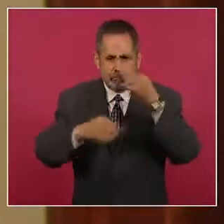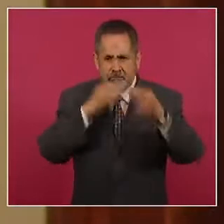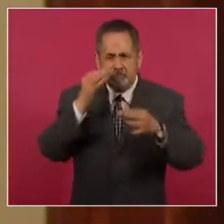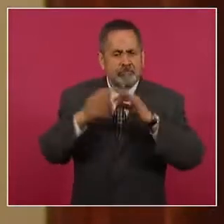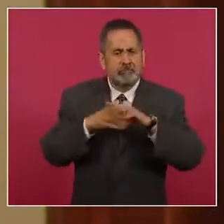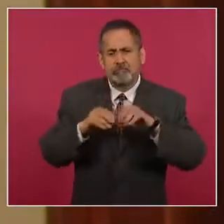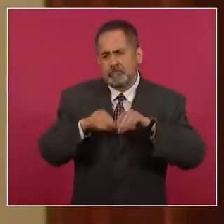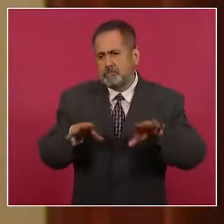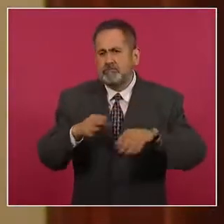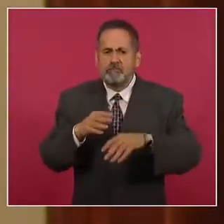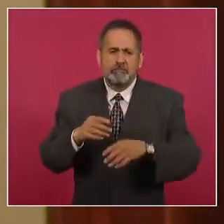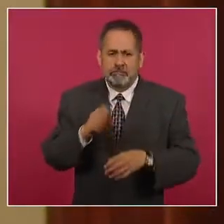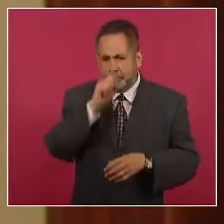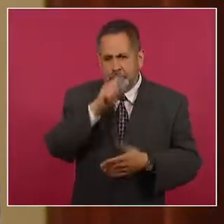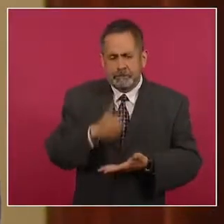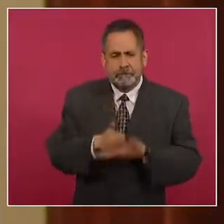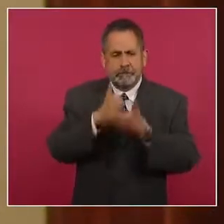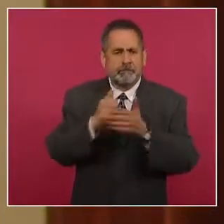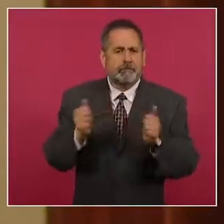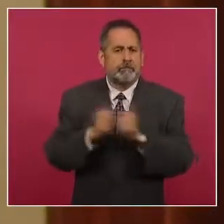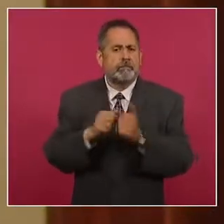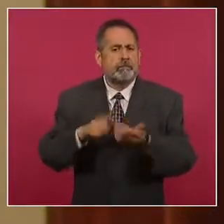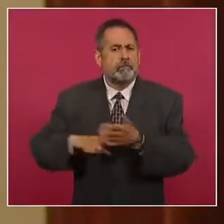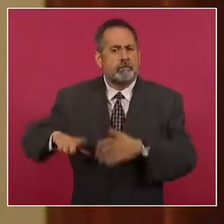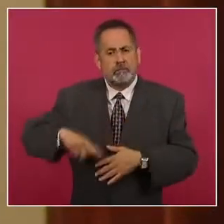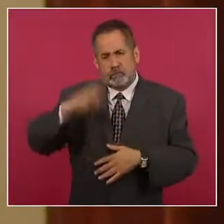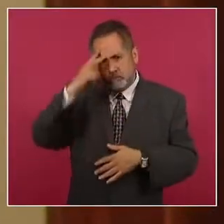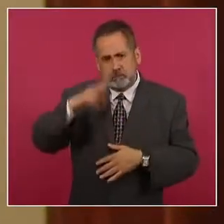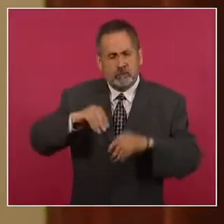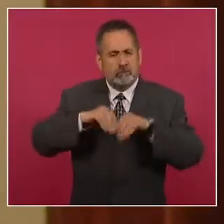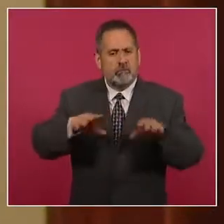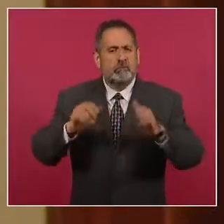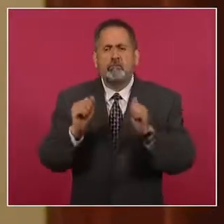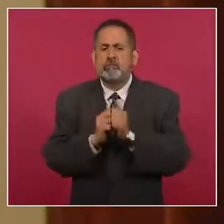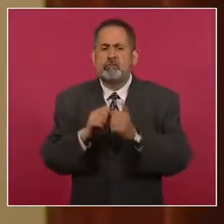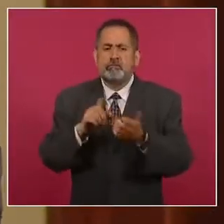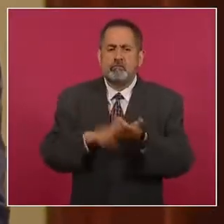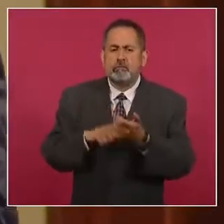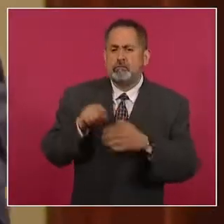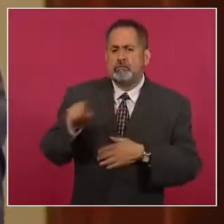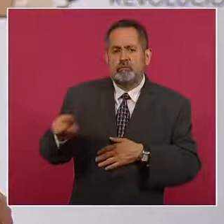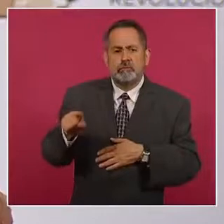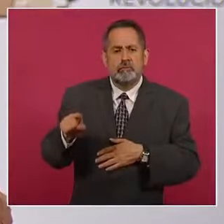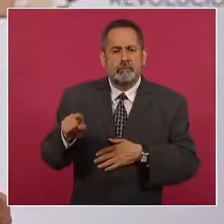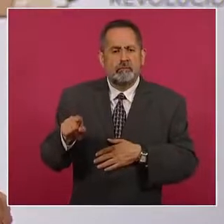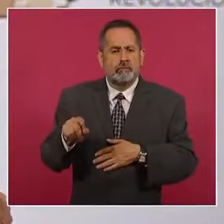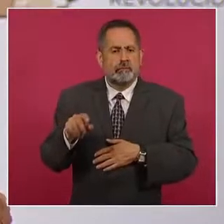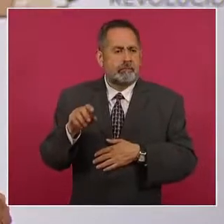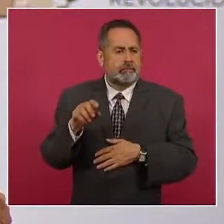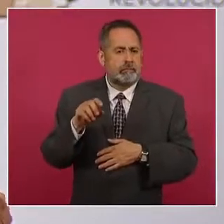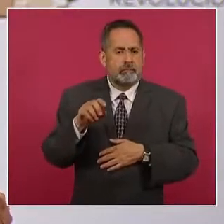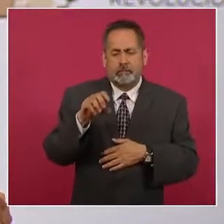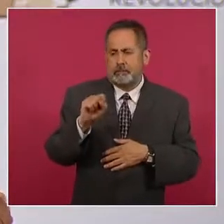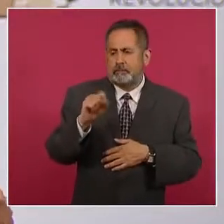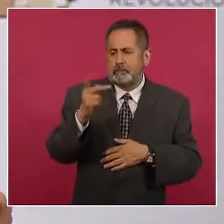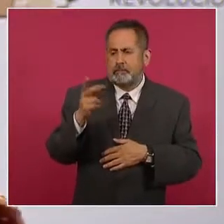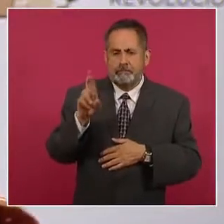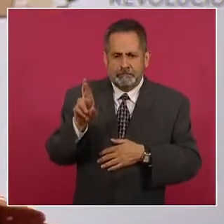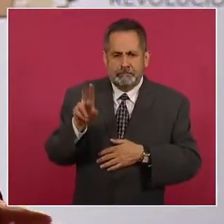la colaboración del Gobierno de la República a través del Sistema Mexicano de Radio y